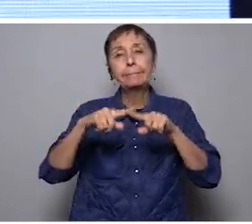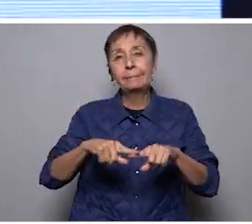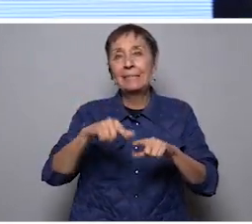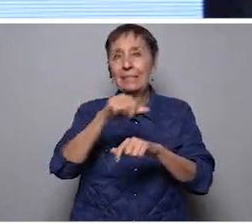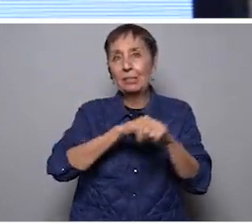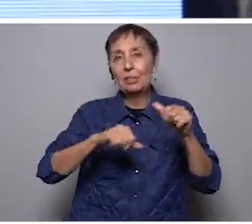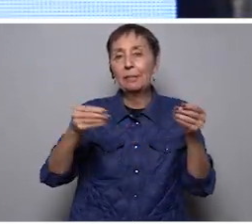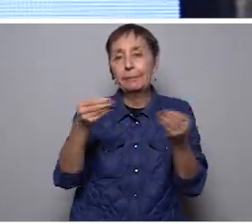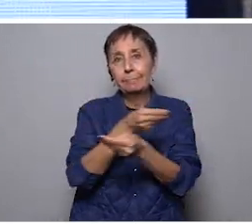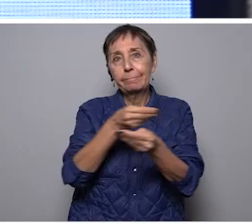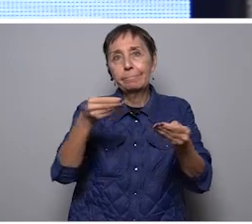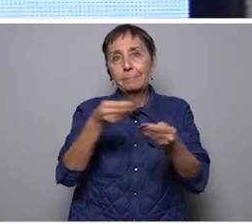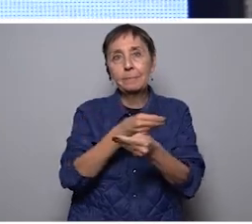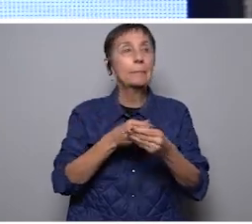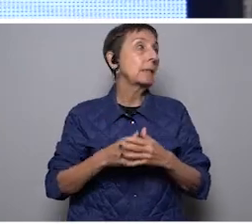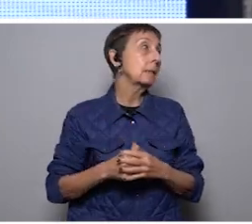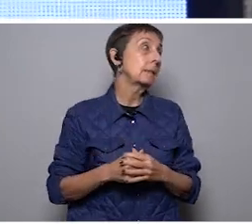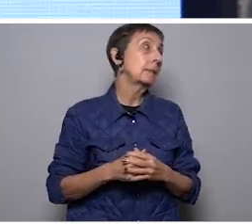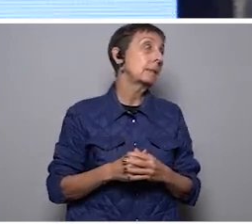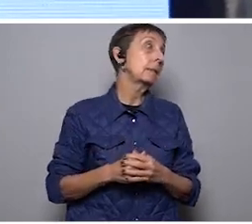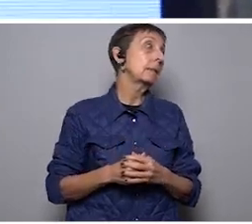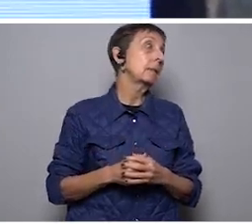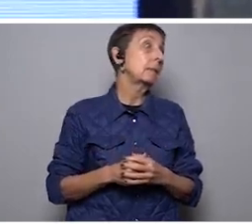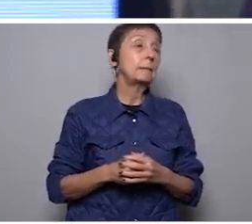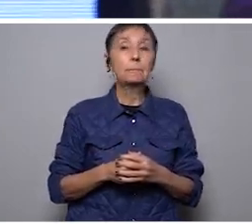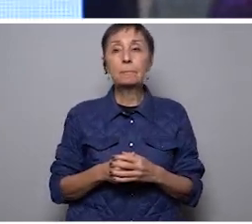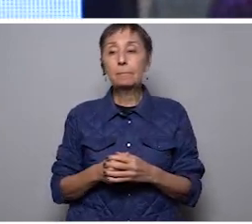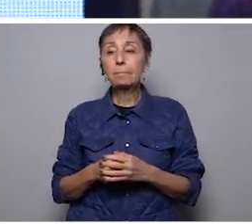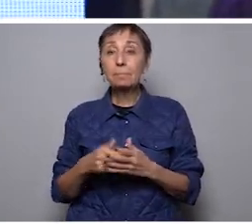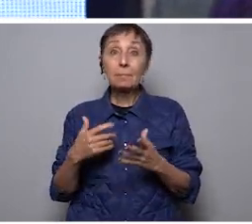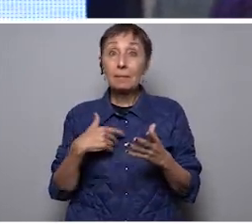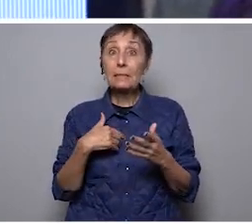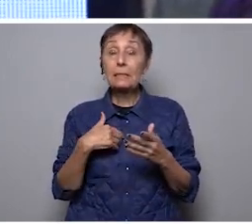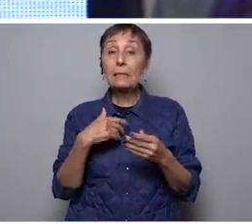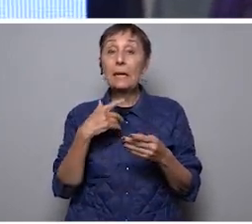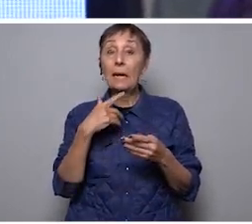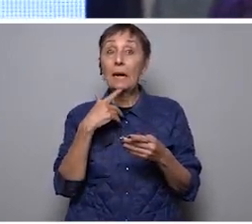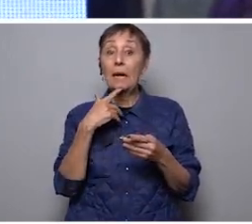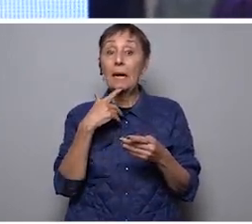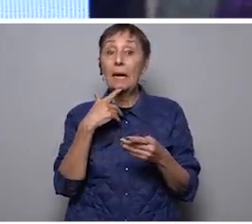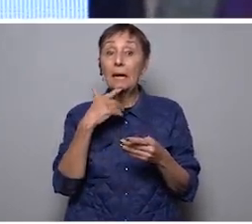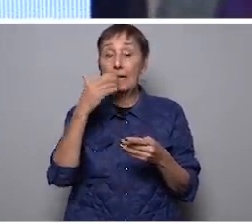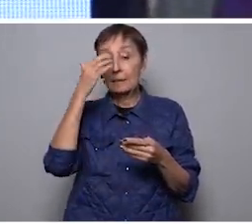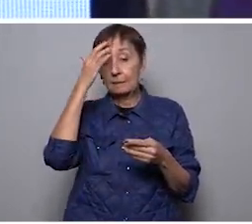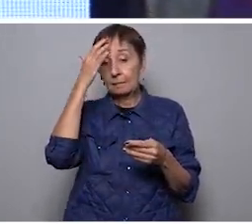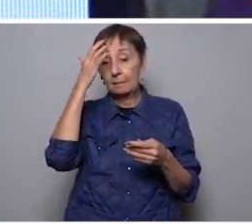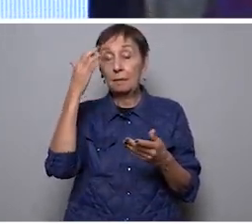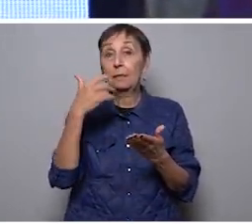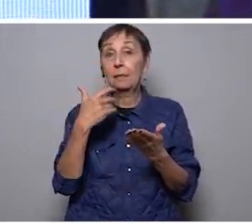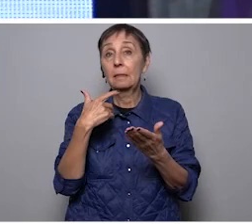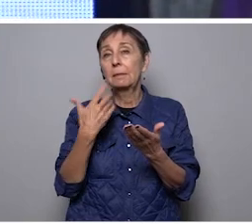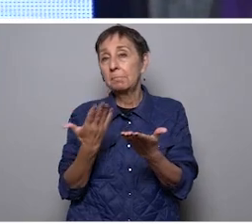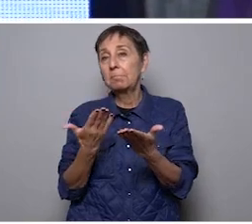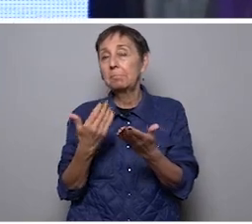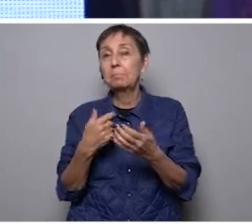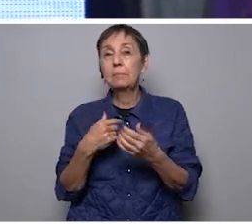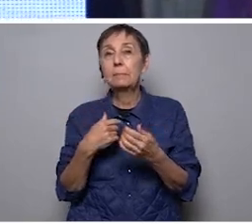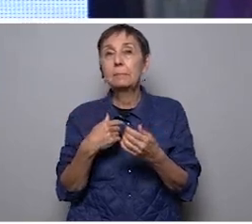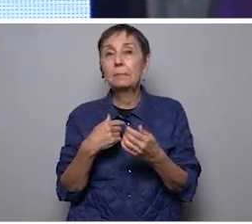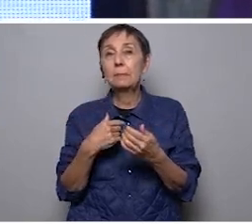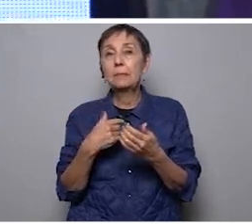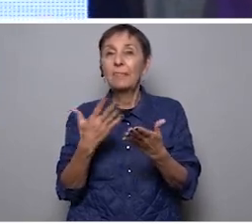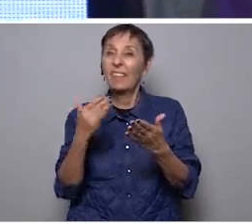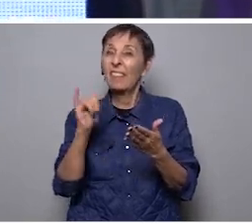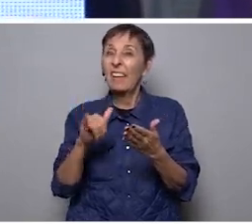esto yo les comentaba a ellos que esto de la tecnología Bueno es es costoso ya y